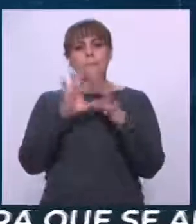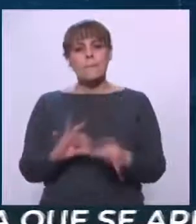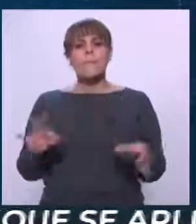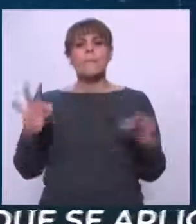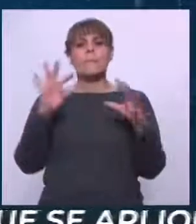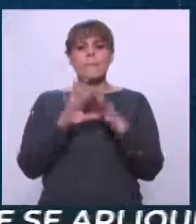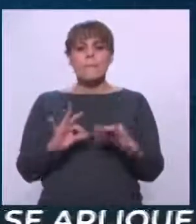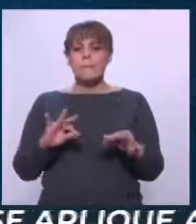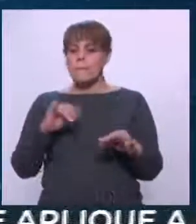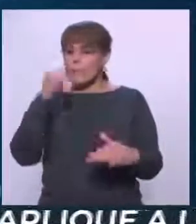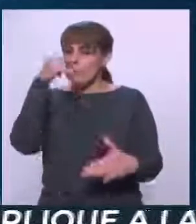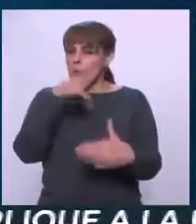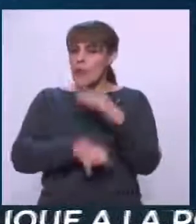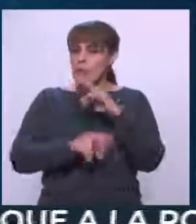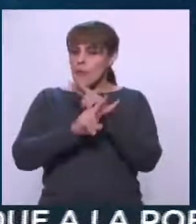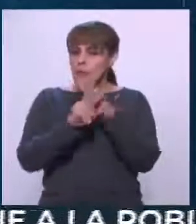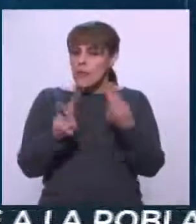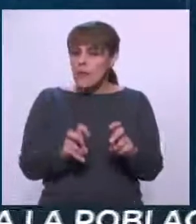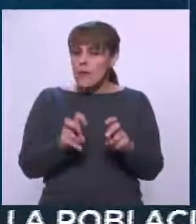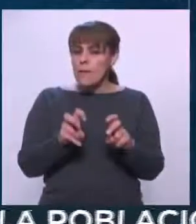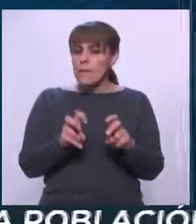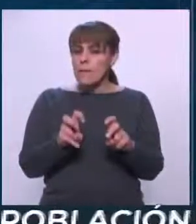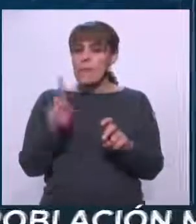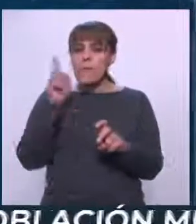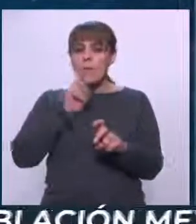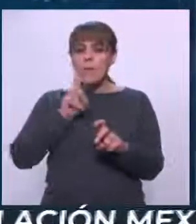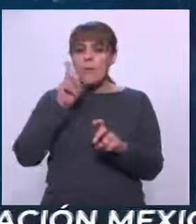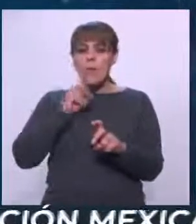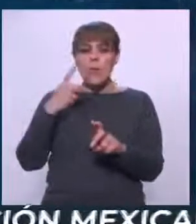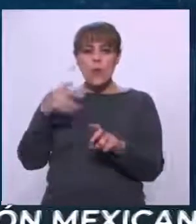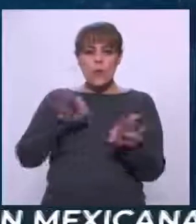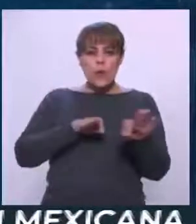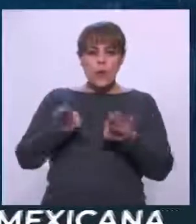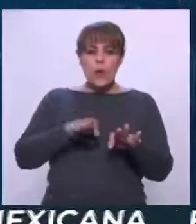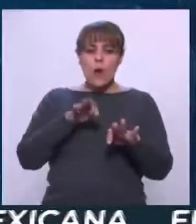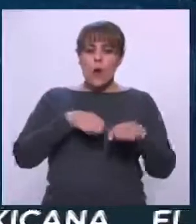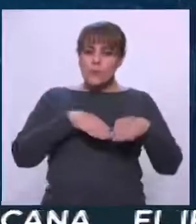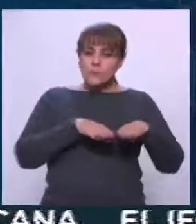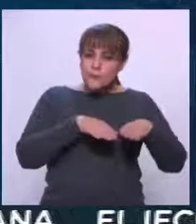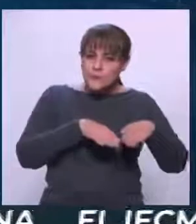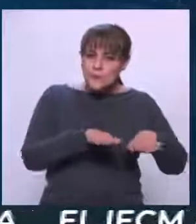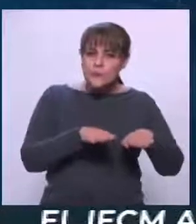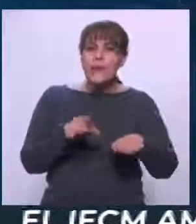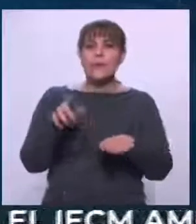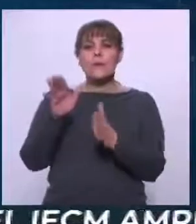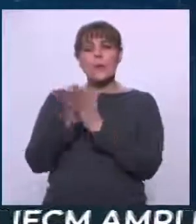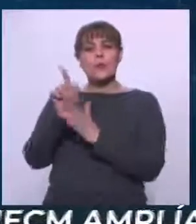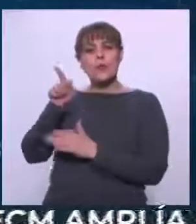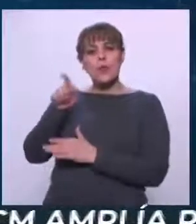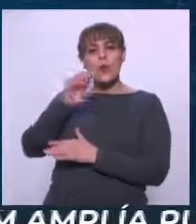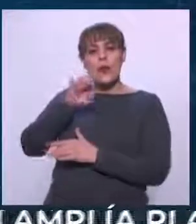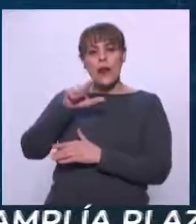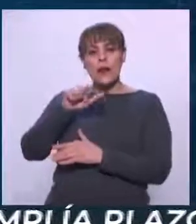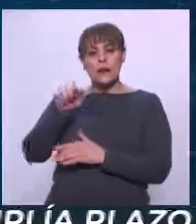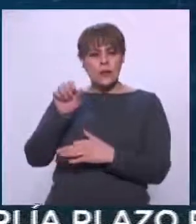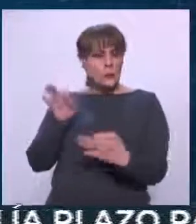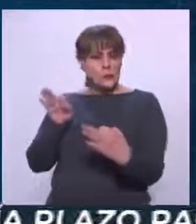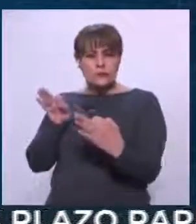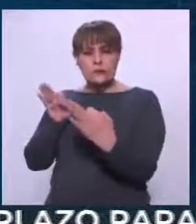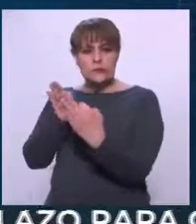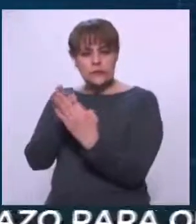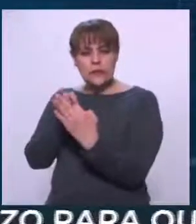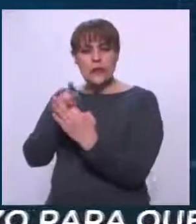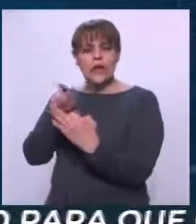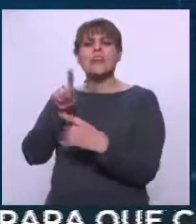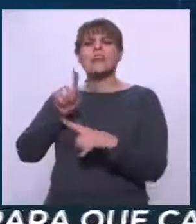adentro, digamos, del tema de la lucha de las costureras, me gustaría, Elena, que nos platicaras un poquito, tú estuviste ahí muy cerca.